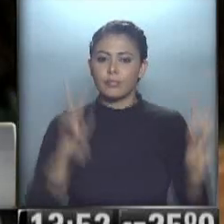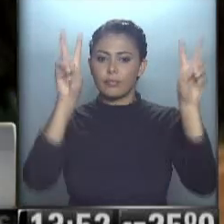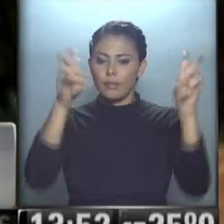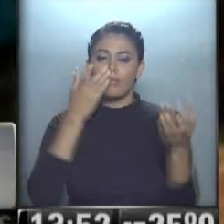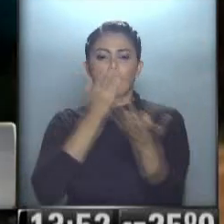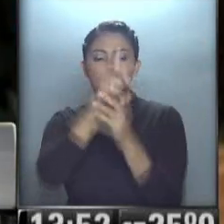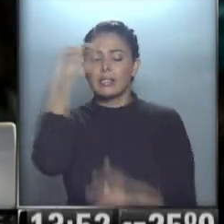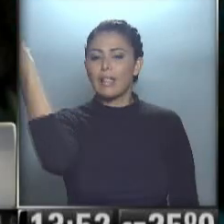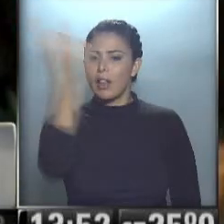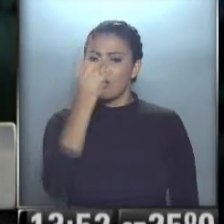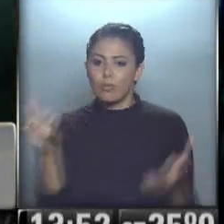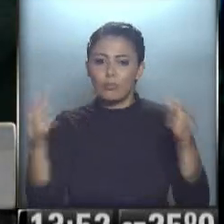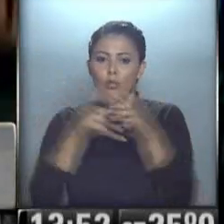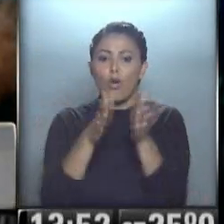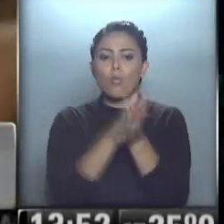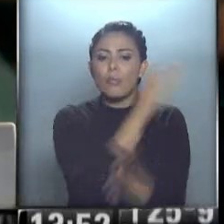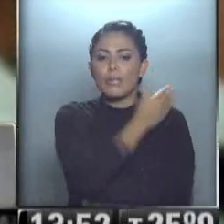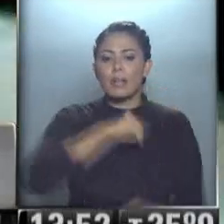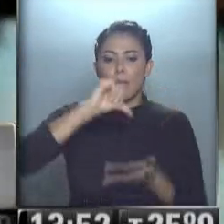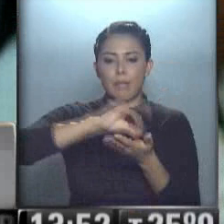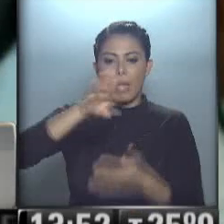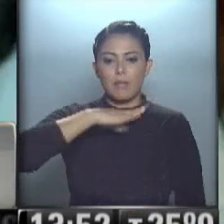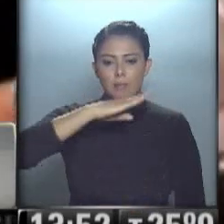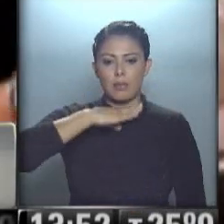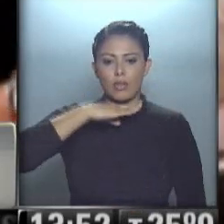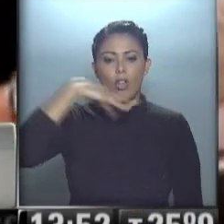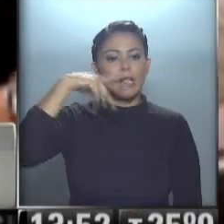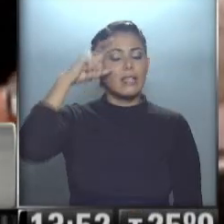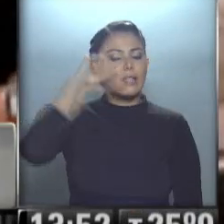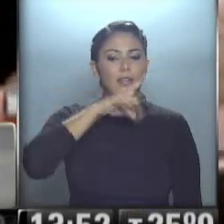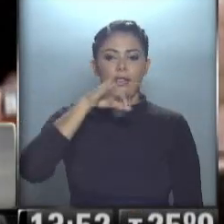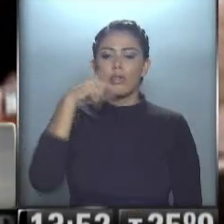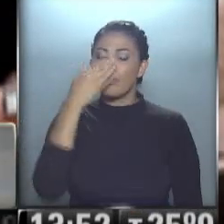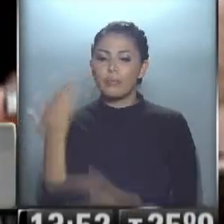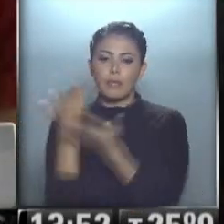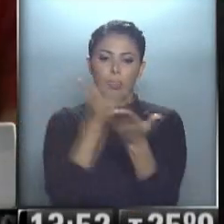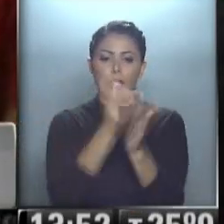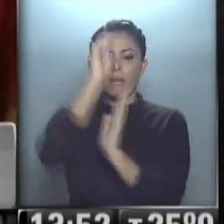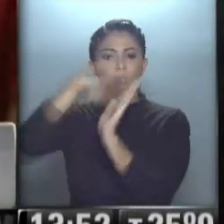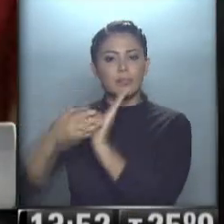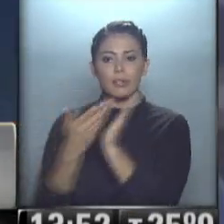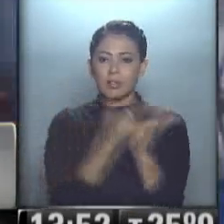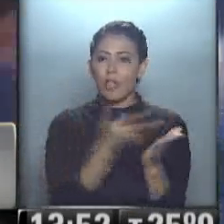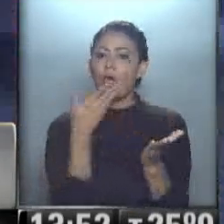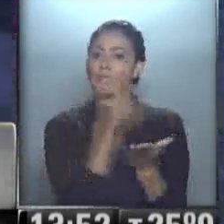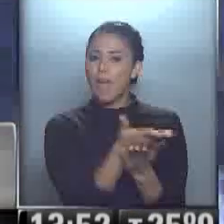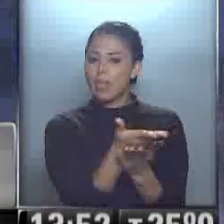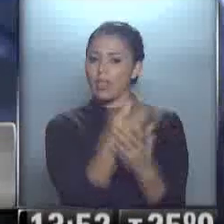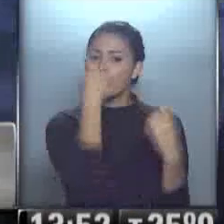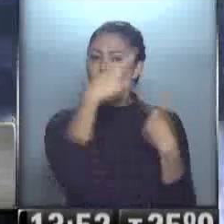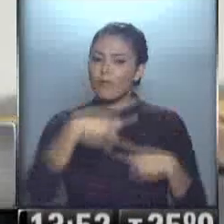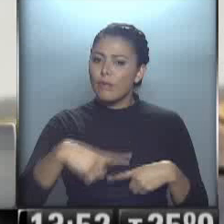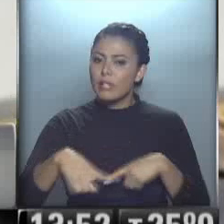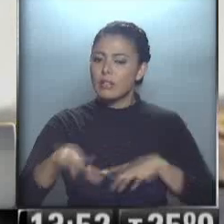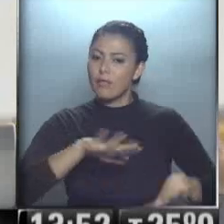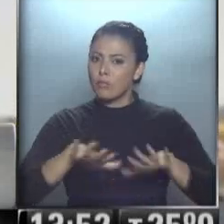Amnistía Internacional se reunió con el presidente de México, Enrique Peña Nieto, a quien hizo entrega de un memorándum exigiendo una serie de